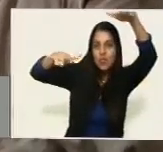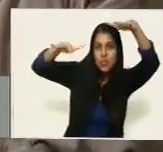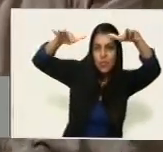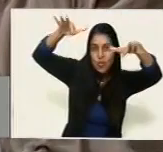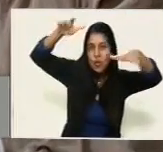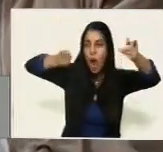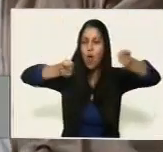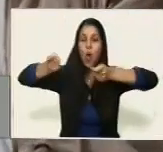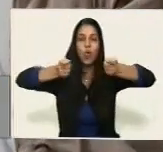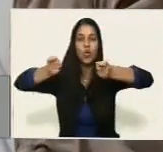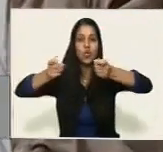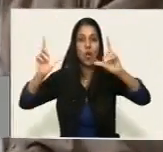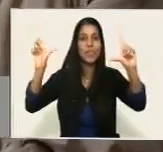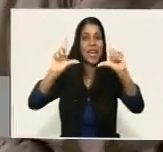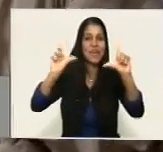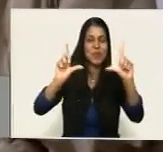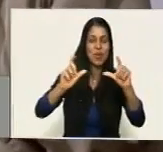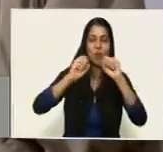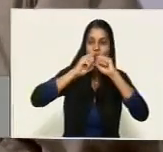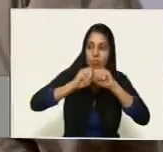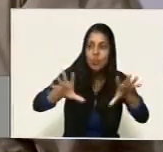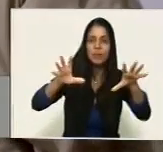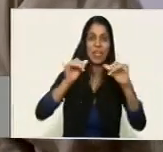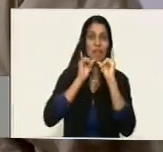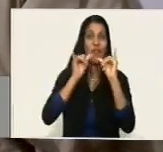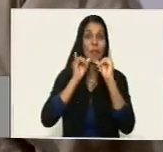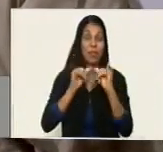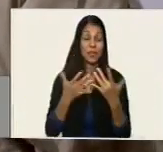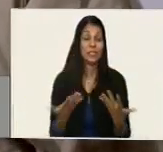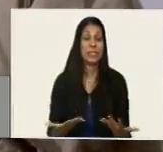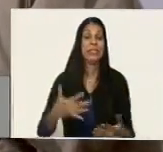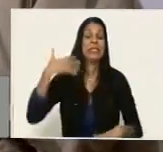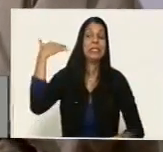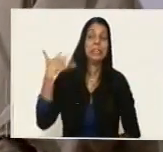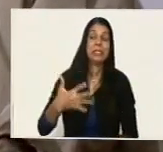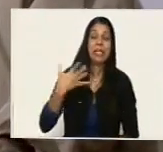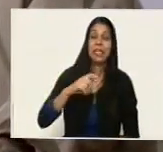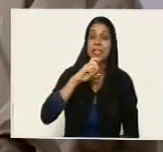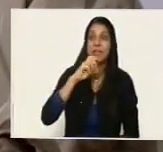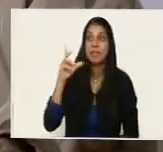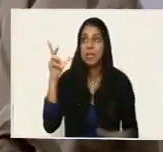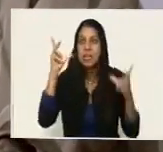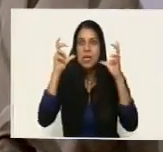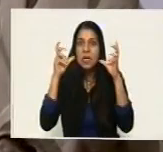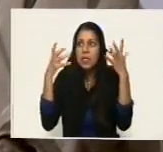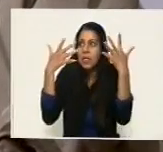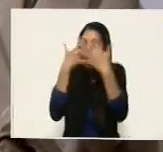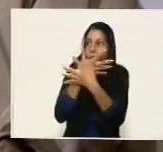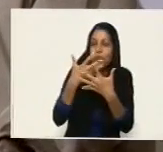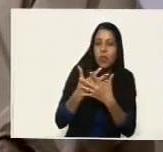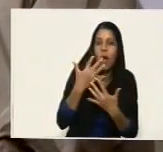impresionante. Entonces, esta es una batalla muy difícil contra un enemigo